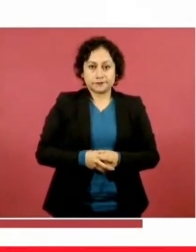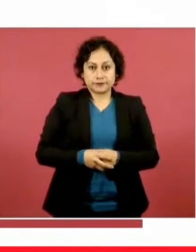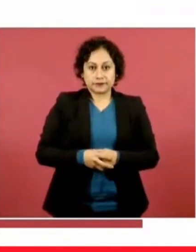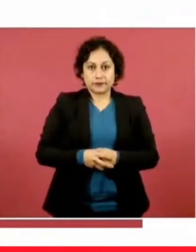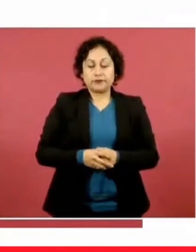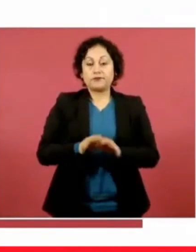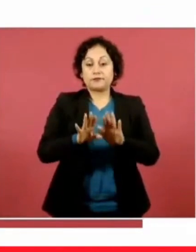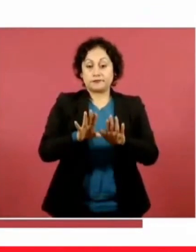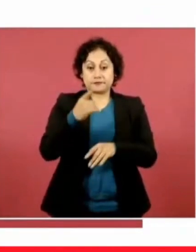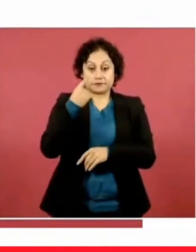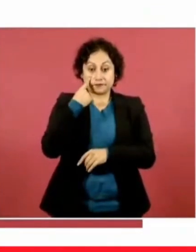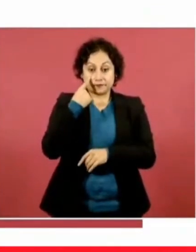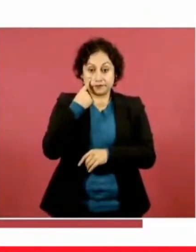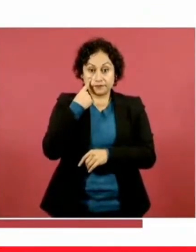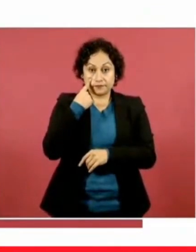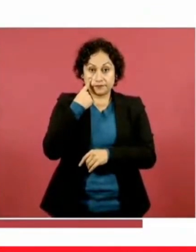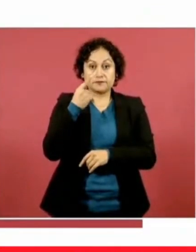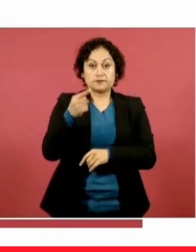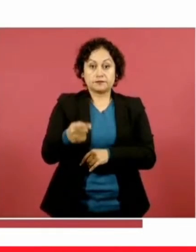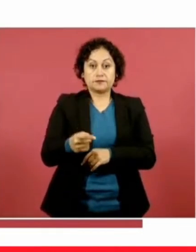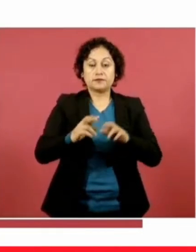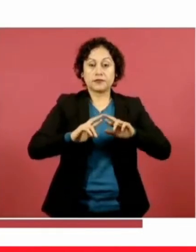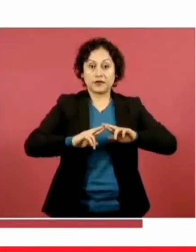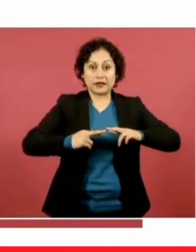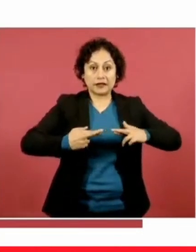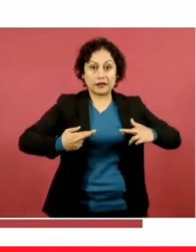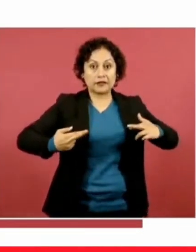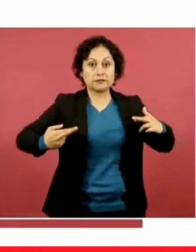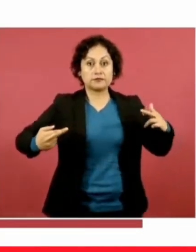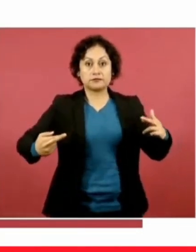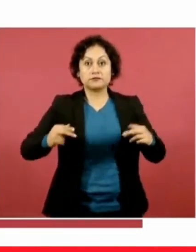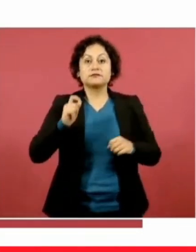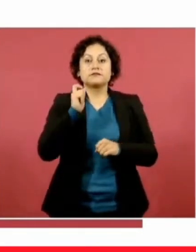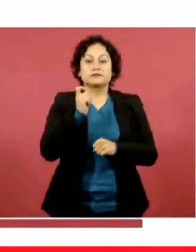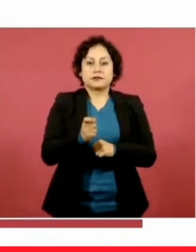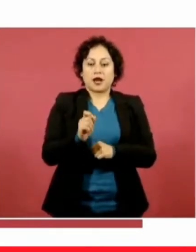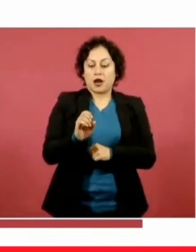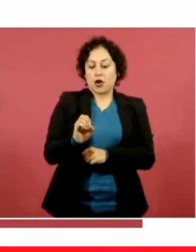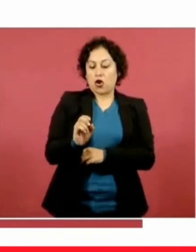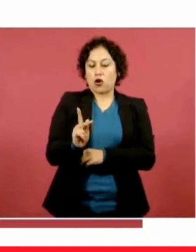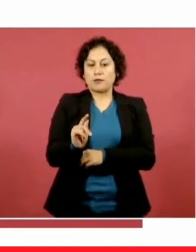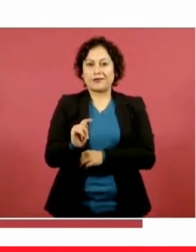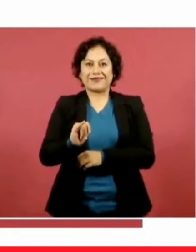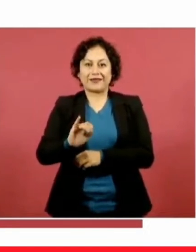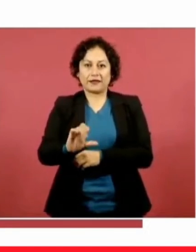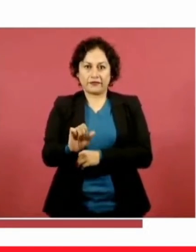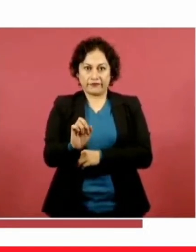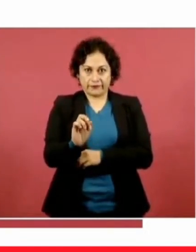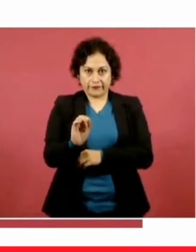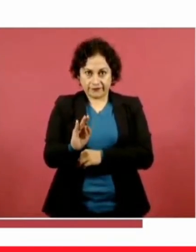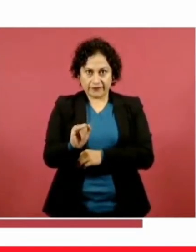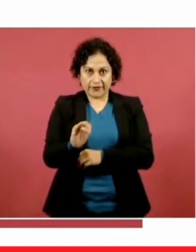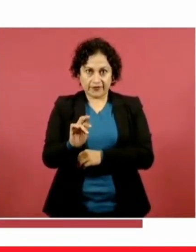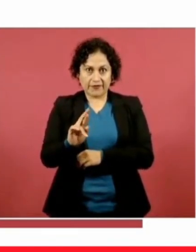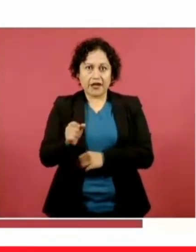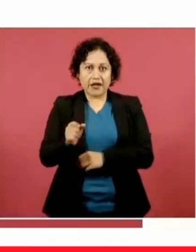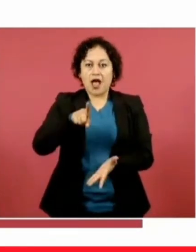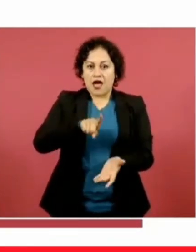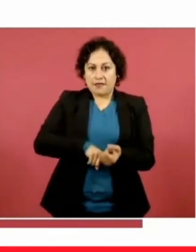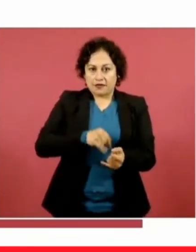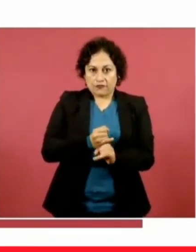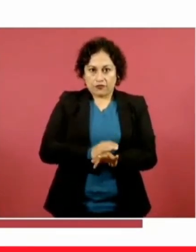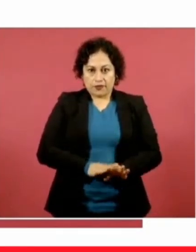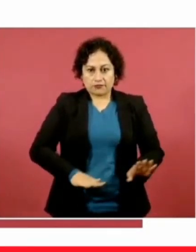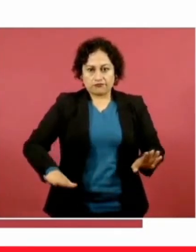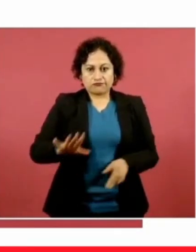Ahora bien, en la Red Nacional de Fibra Óptica, que es la red que transporta todos los datos, tenemos ya 11